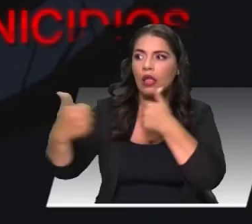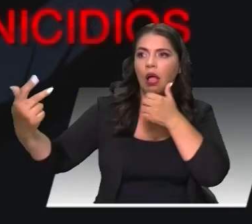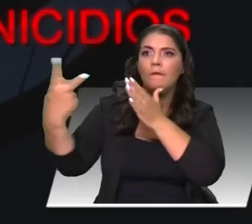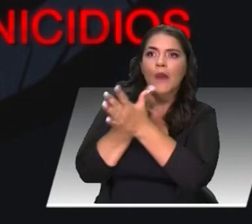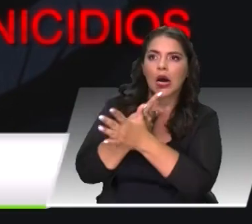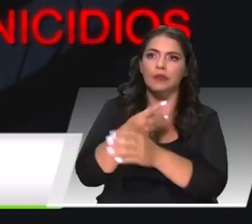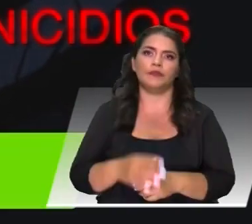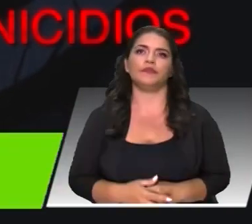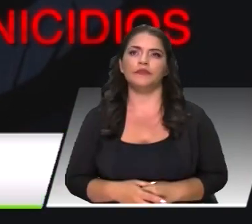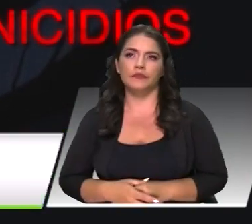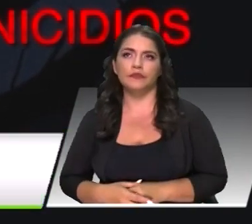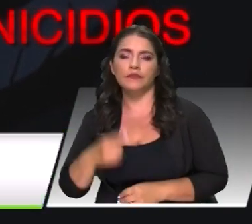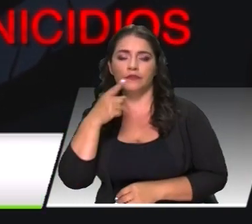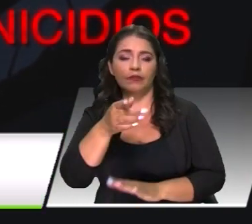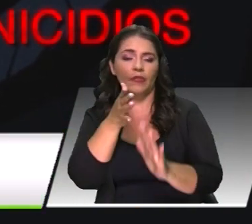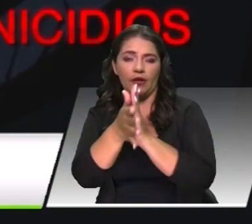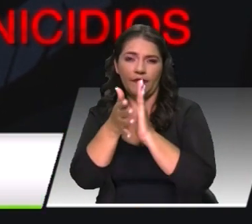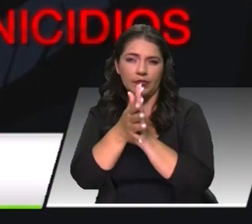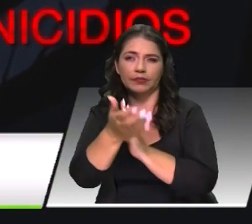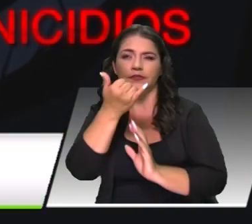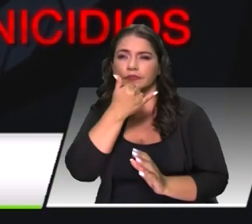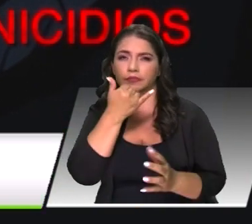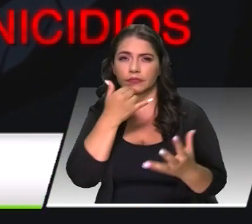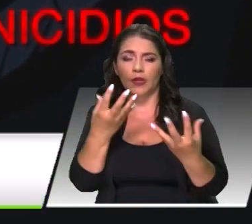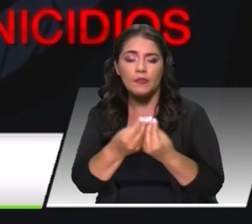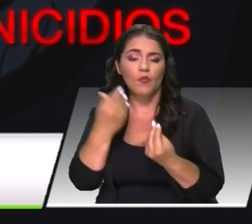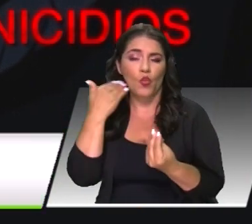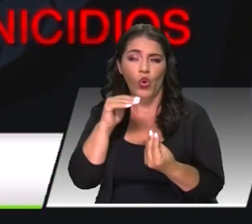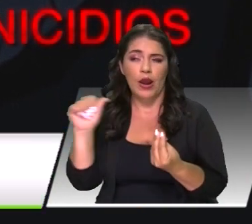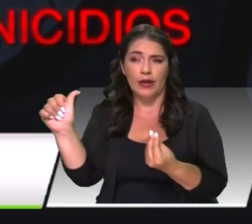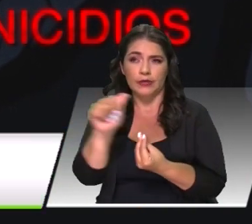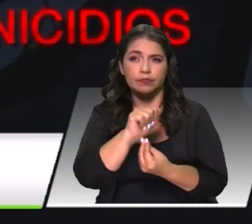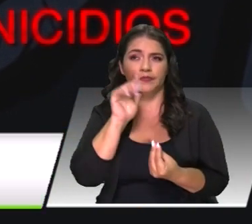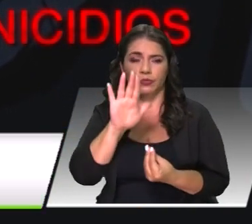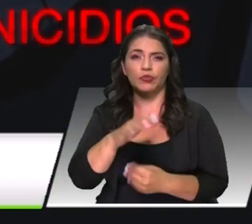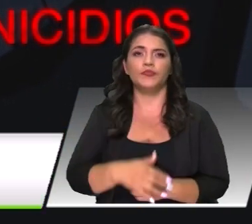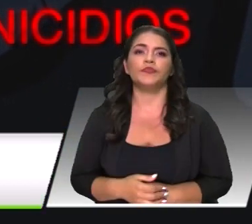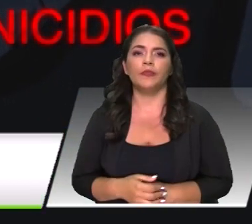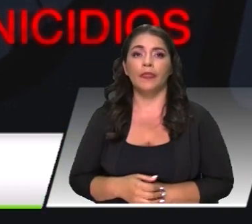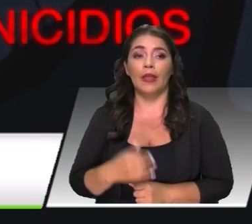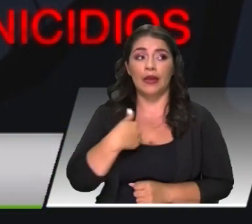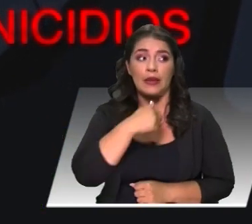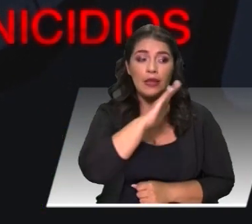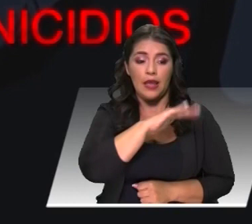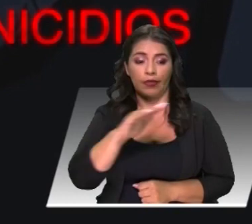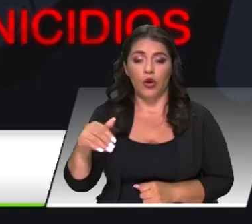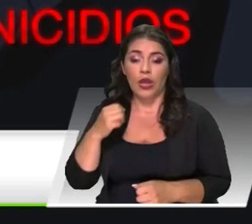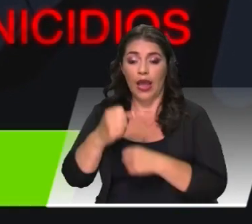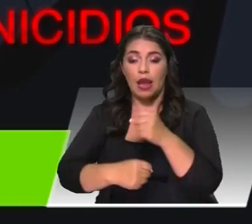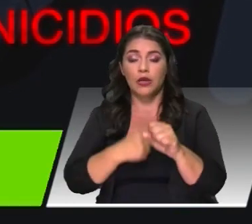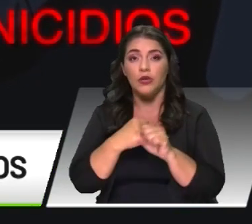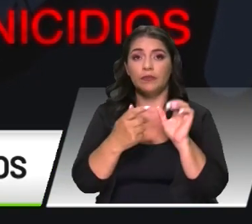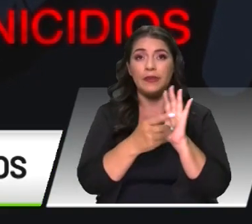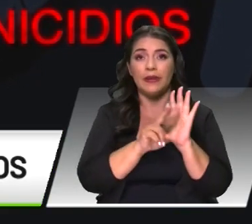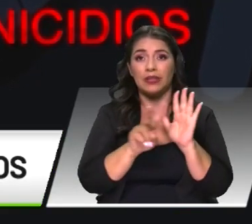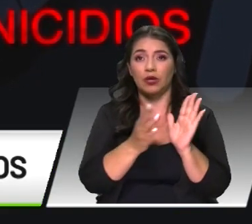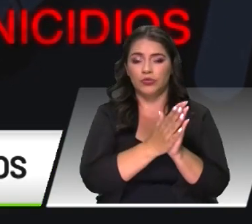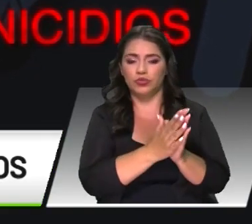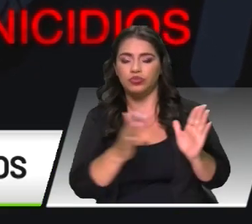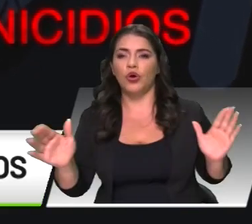según el informe del observatorio de feminicidios en lo corrido del año en antioquia se han registrado 83